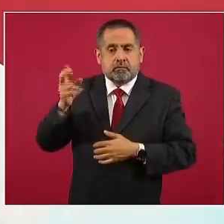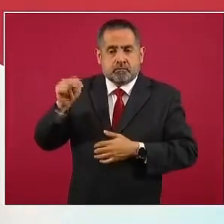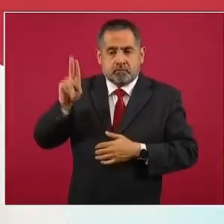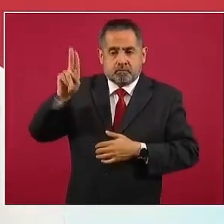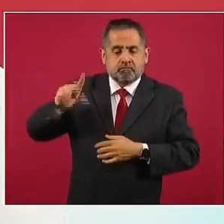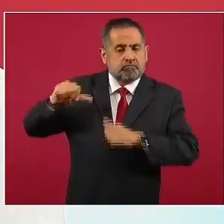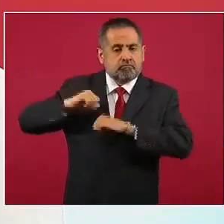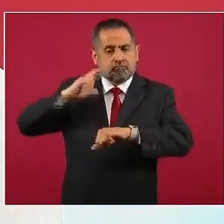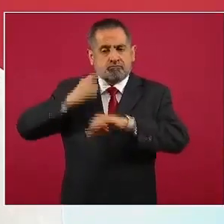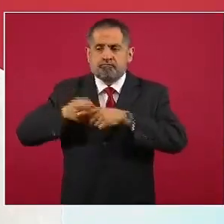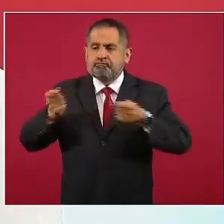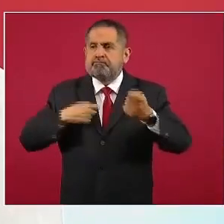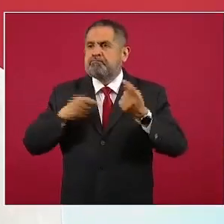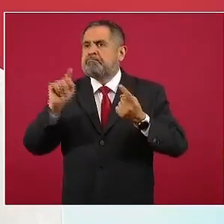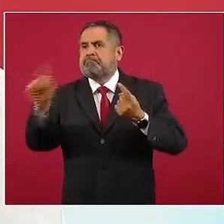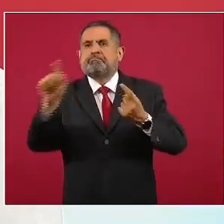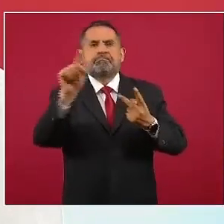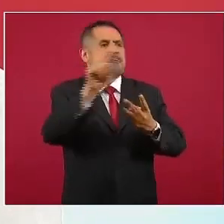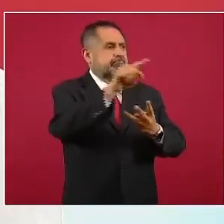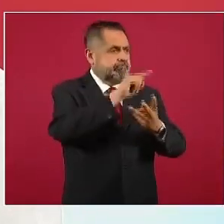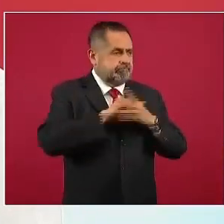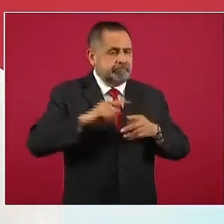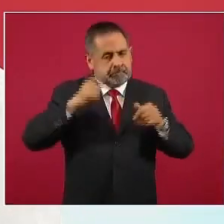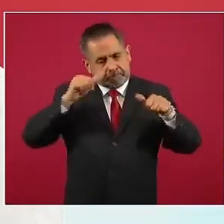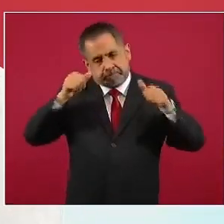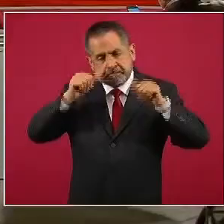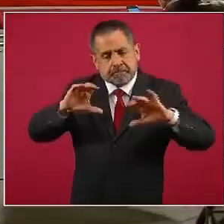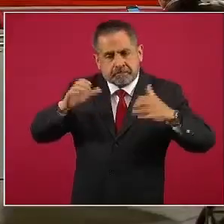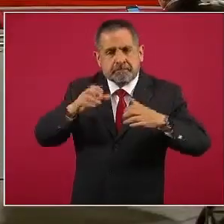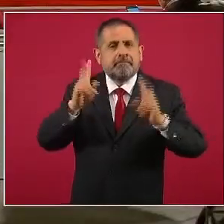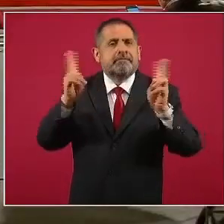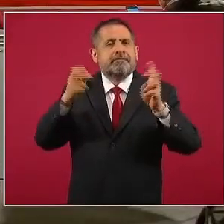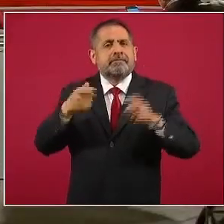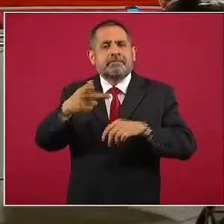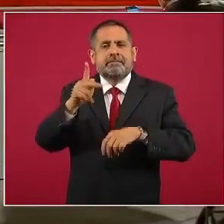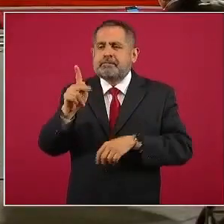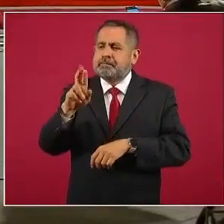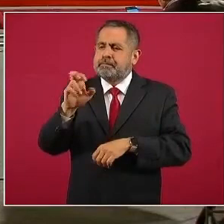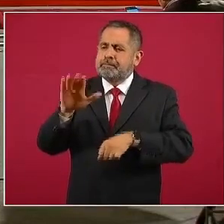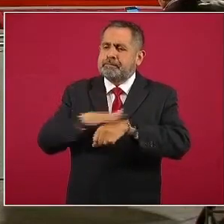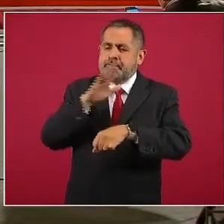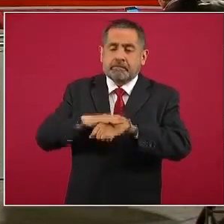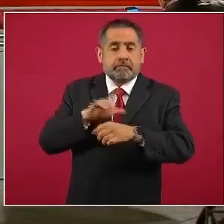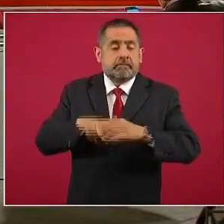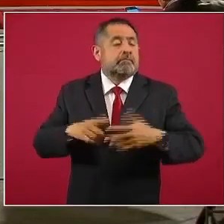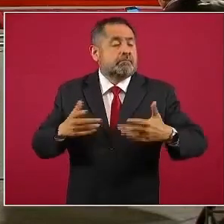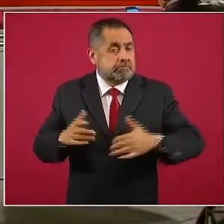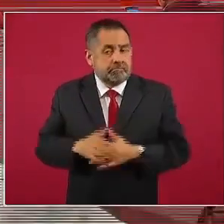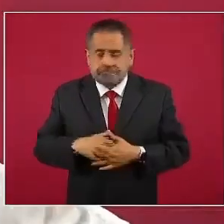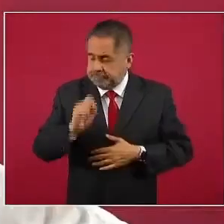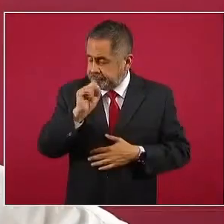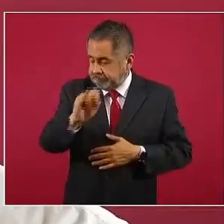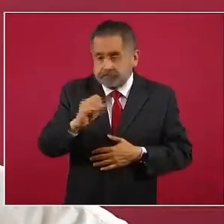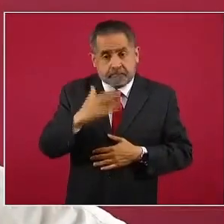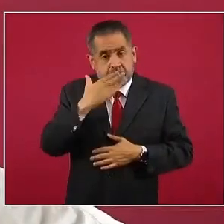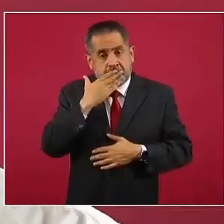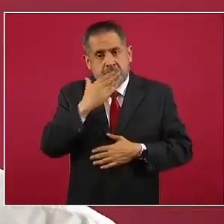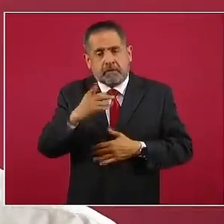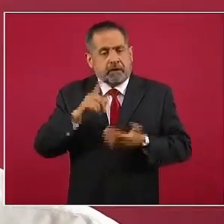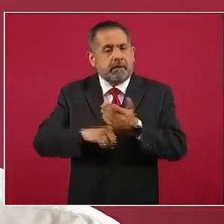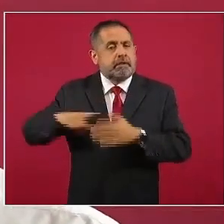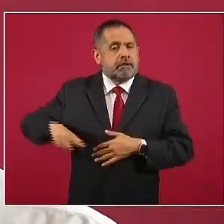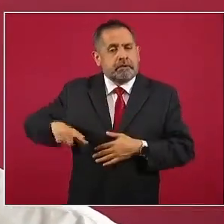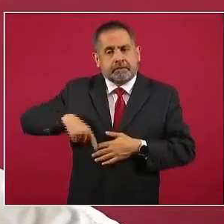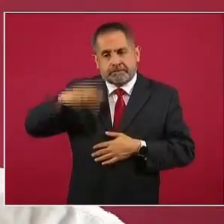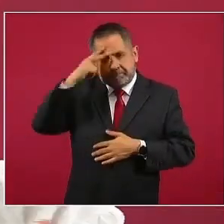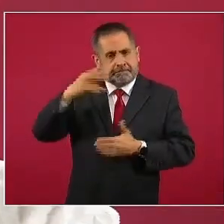tiene establecidas como referente para el sistema de precalificación. Entonces, en resumen, sí, sí, definitivamente es un esfuerzo que el Gobierno de